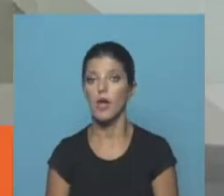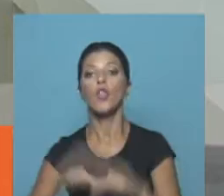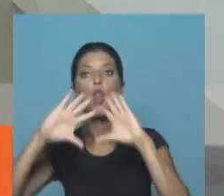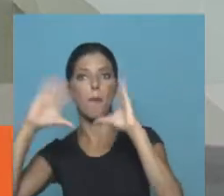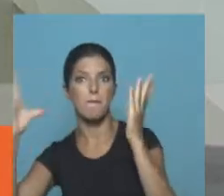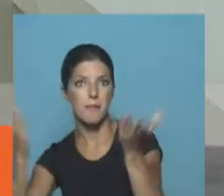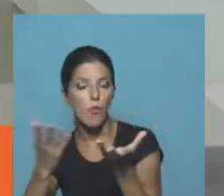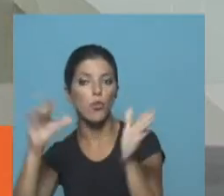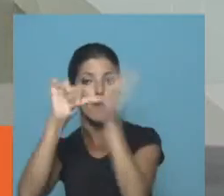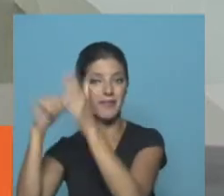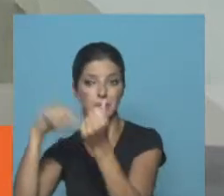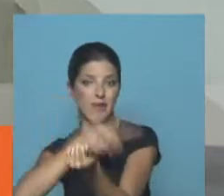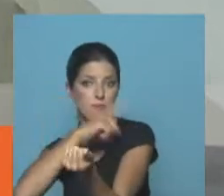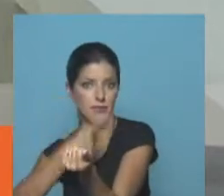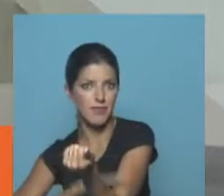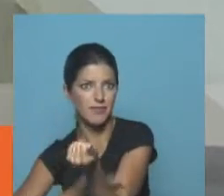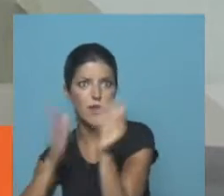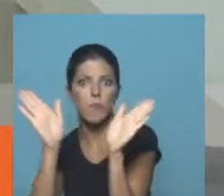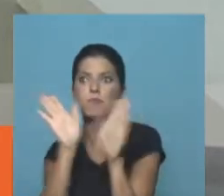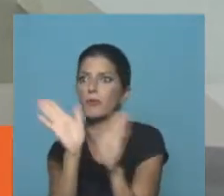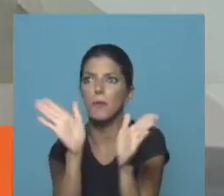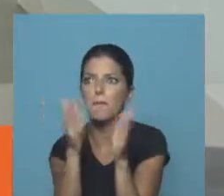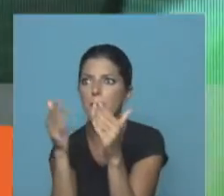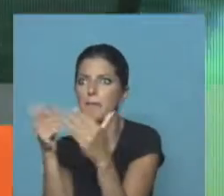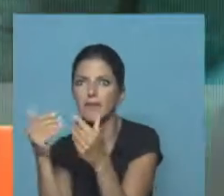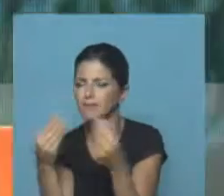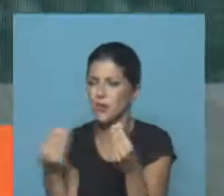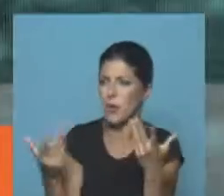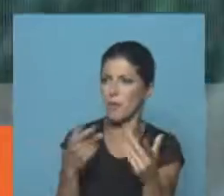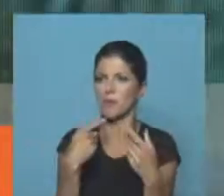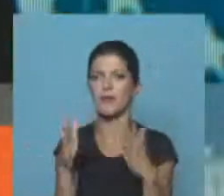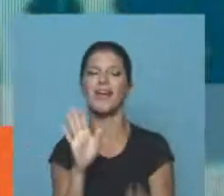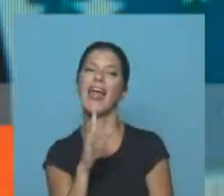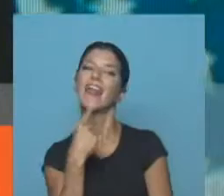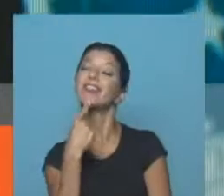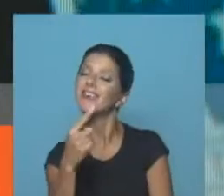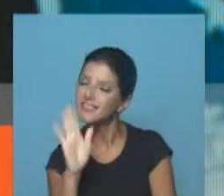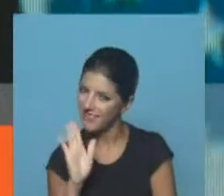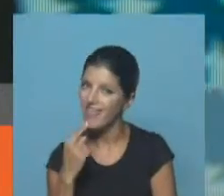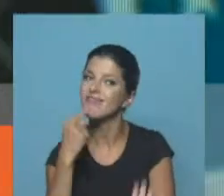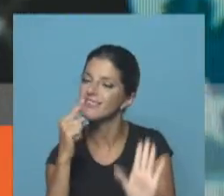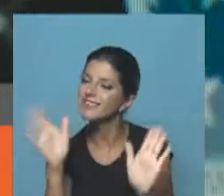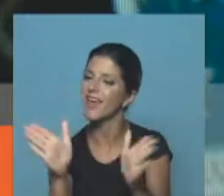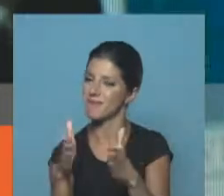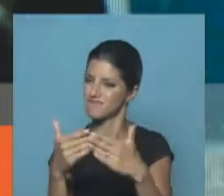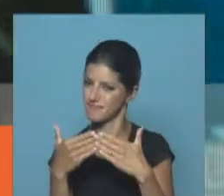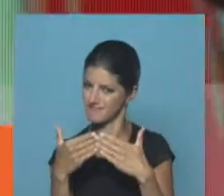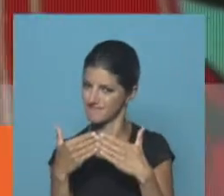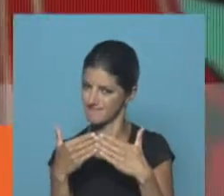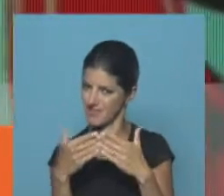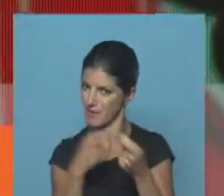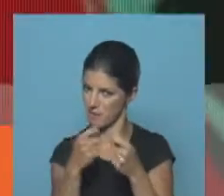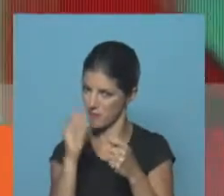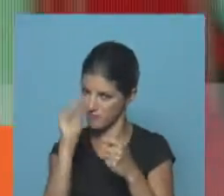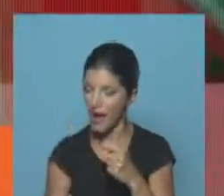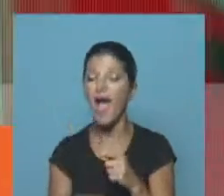Estados Unidos, se cierran. Y entonces, ¿hacia dónde vamos? Dice que se cierra, que se cierra. Vamos a ver en los hechos reales.